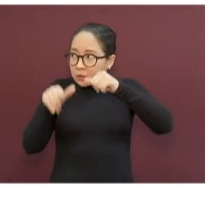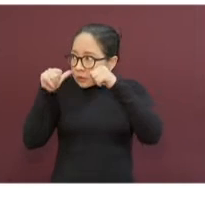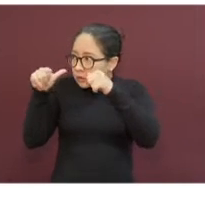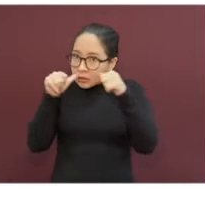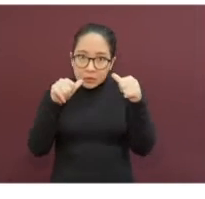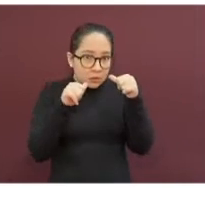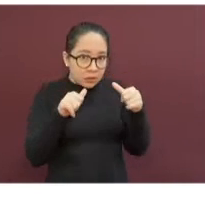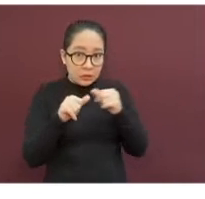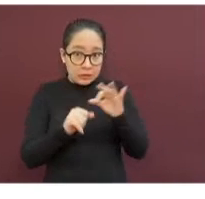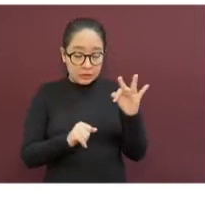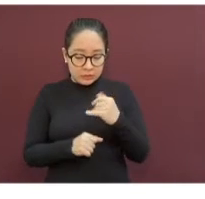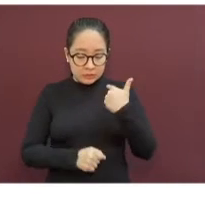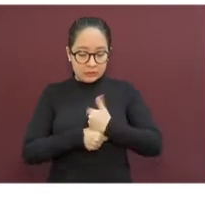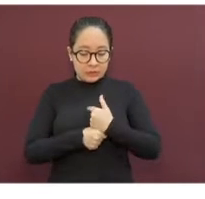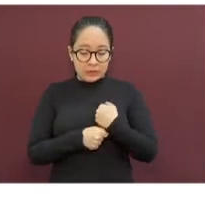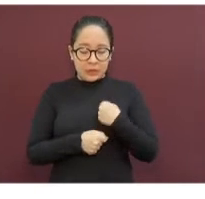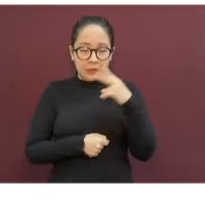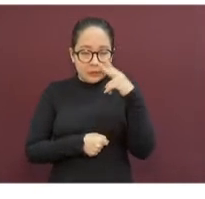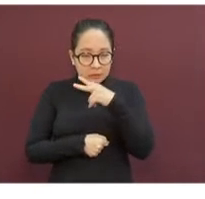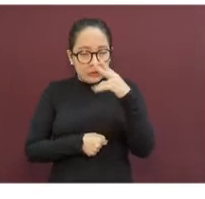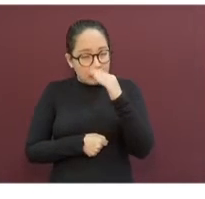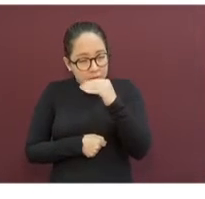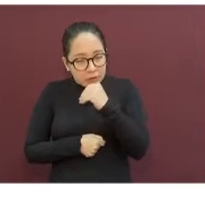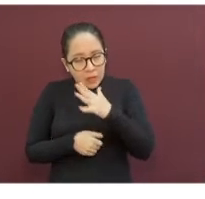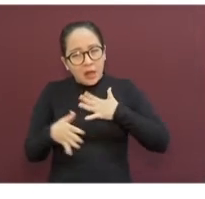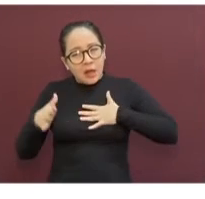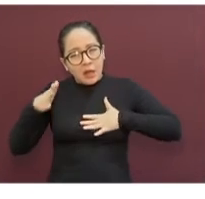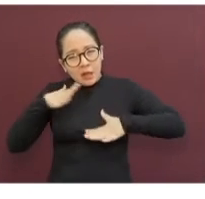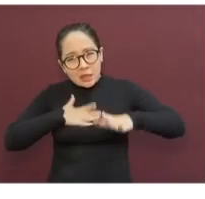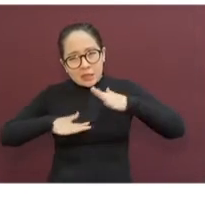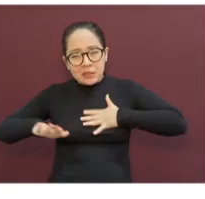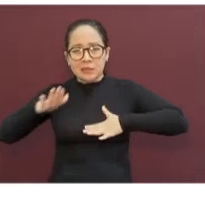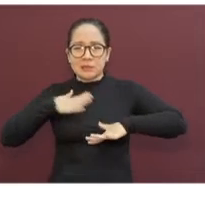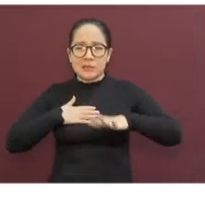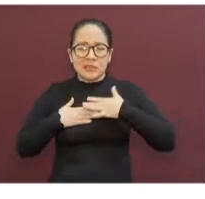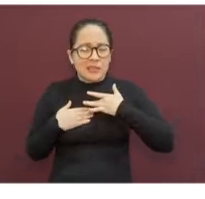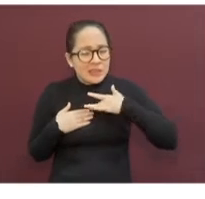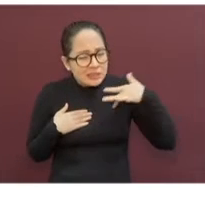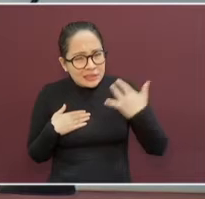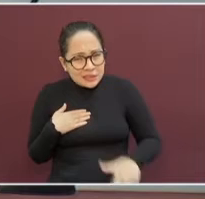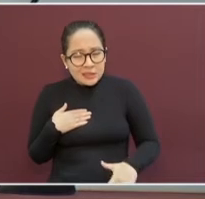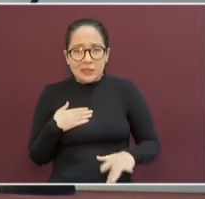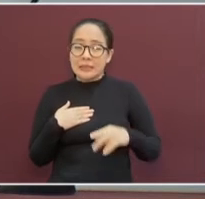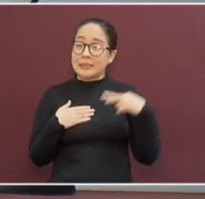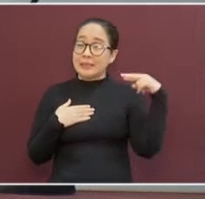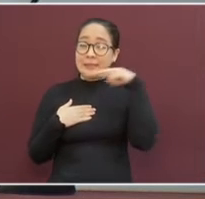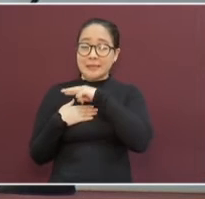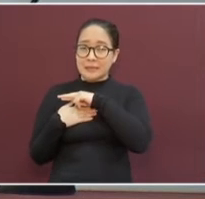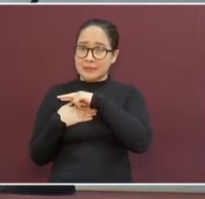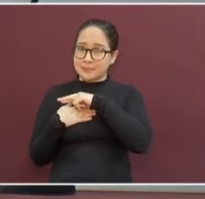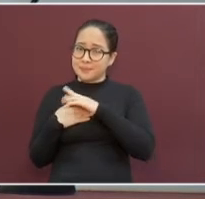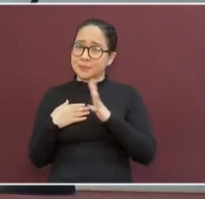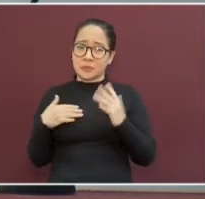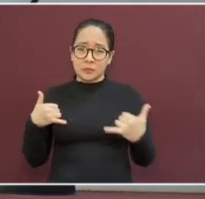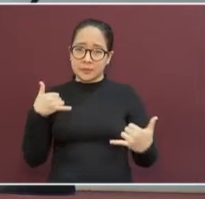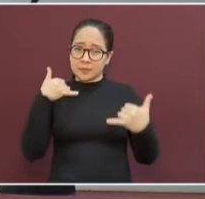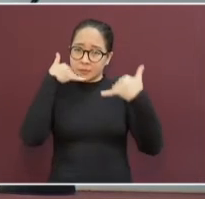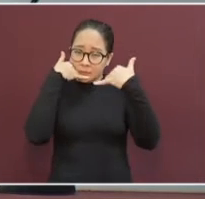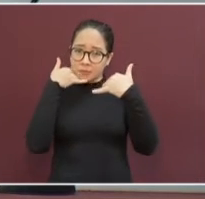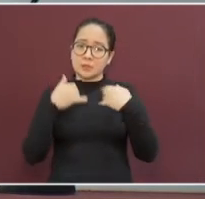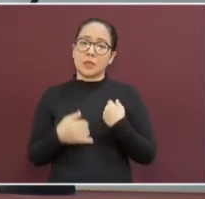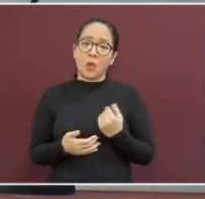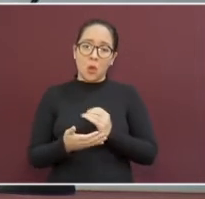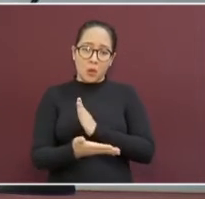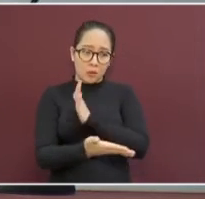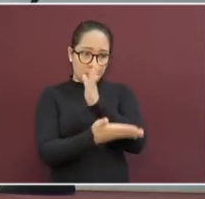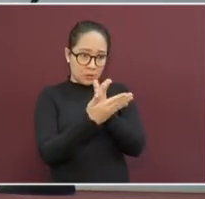dificultad para respirar se siente muy cansado o siente opresión en el pecho no dude es importante acudir a una